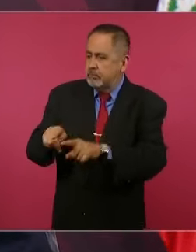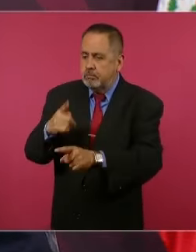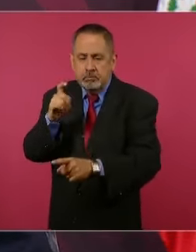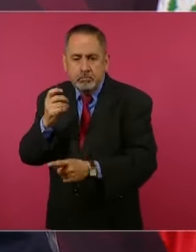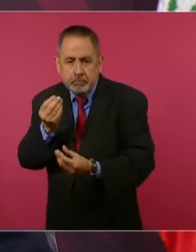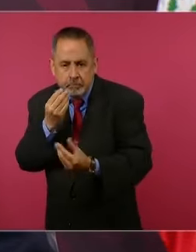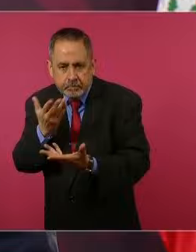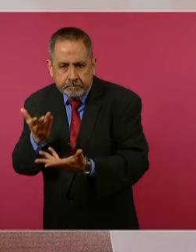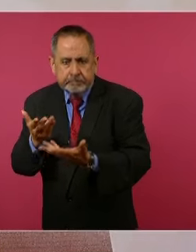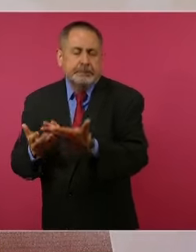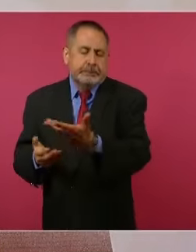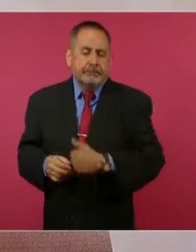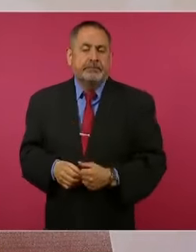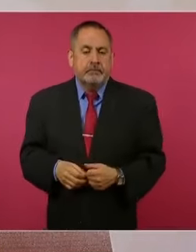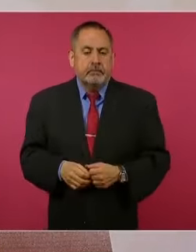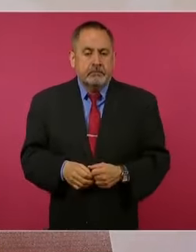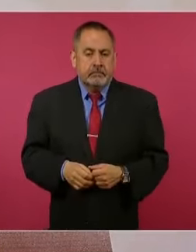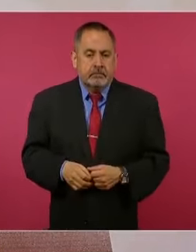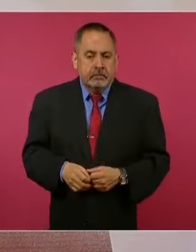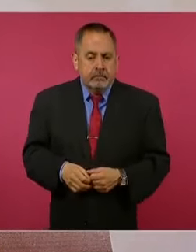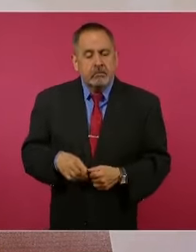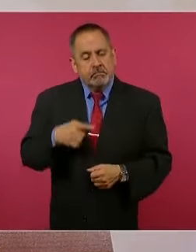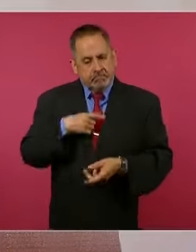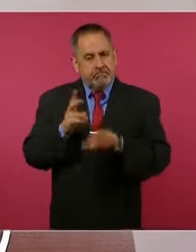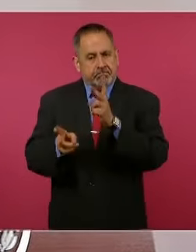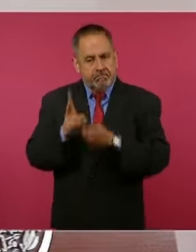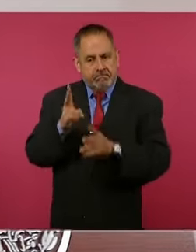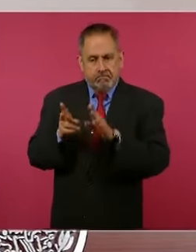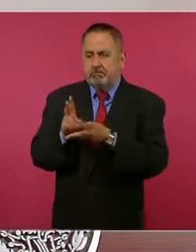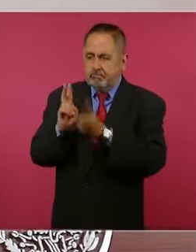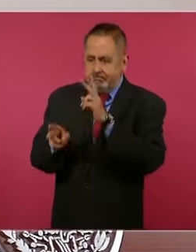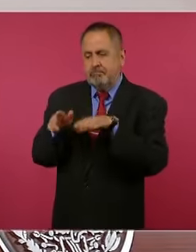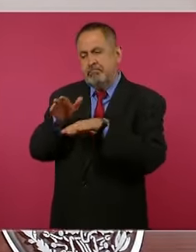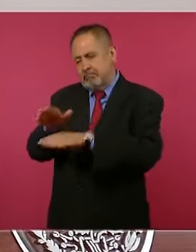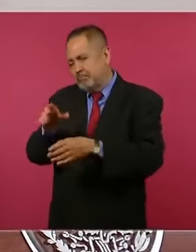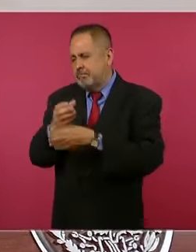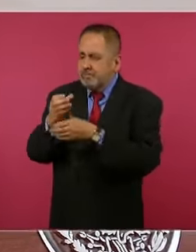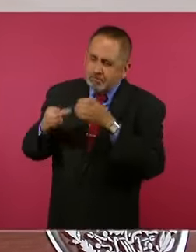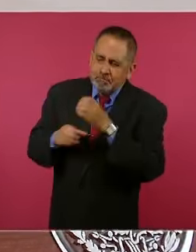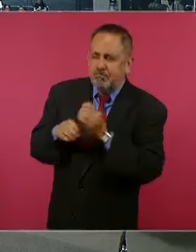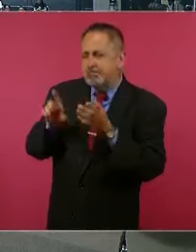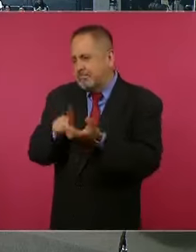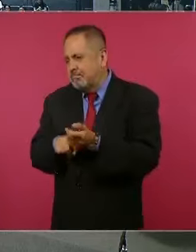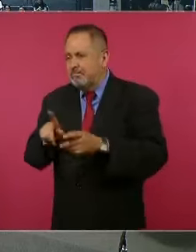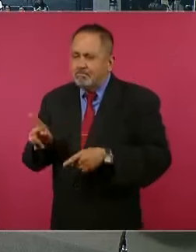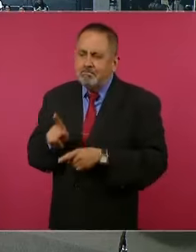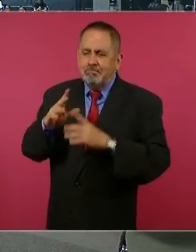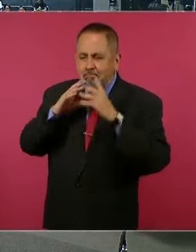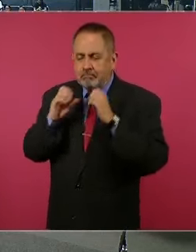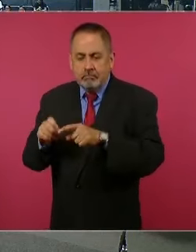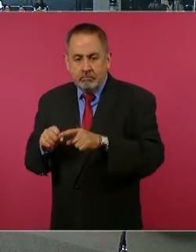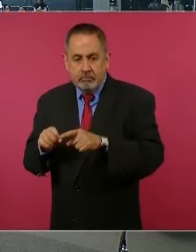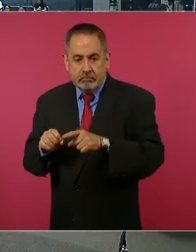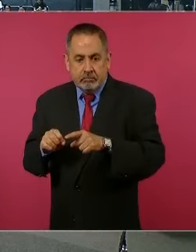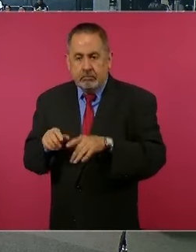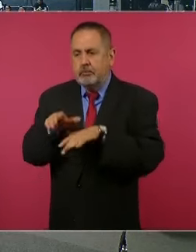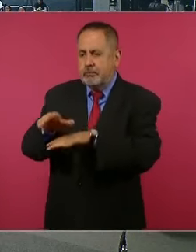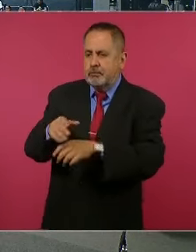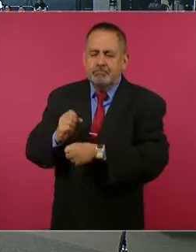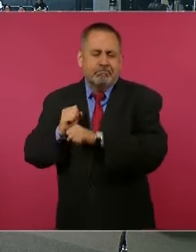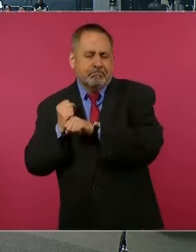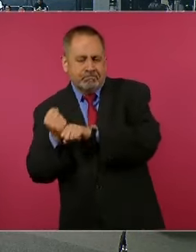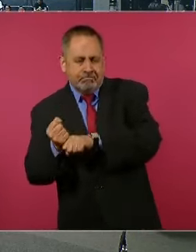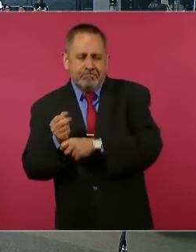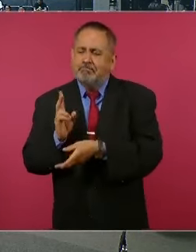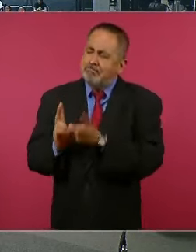comentaba entonces de eso sí vamos a hablar bastante con y de béisbol sí